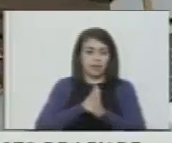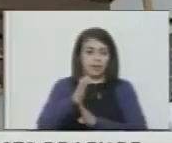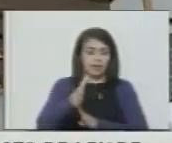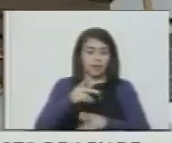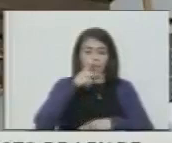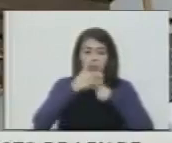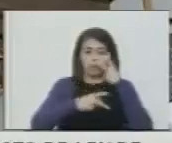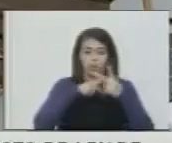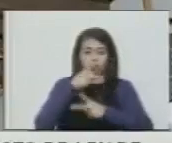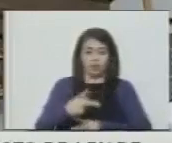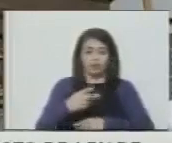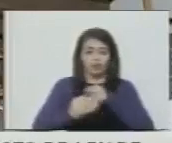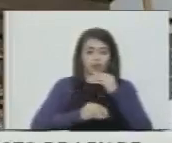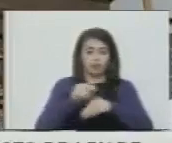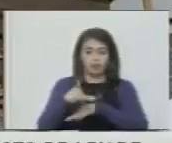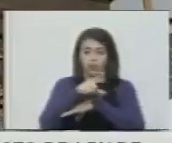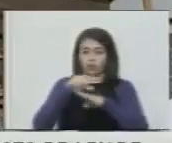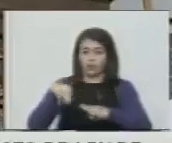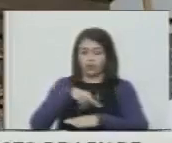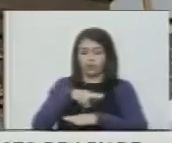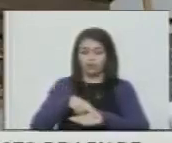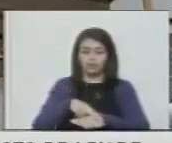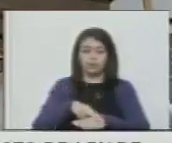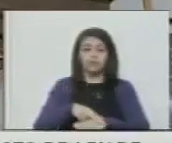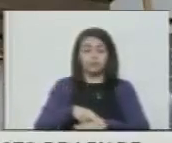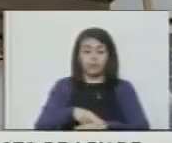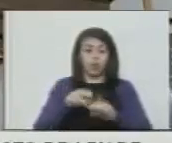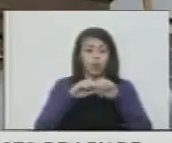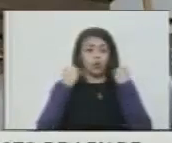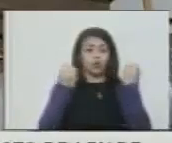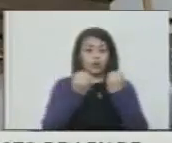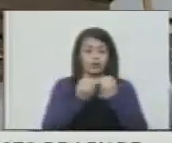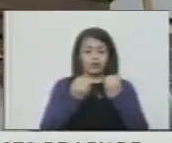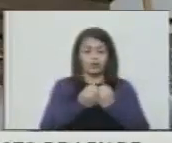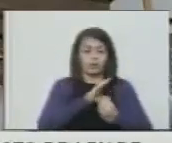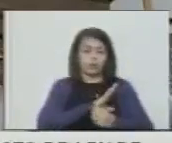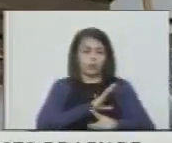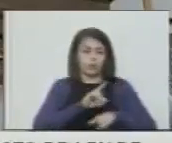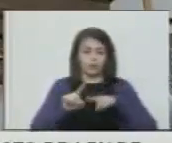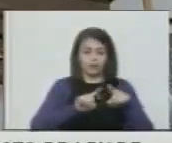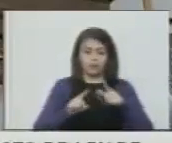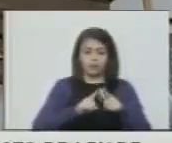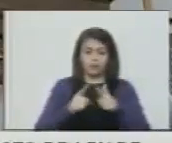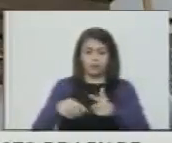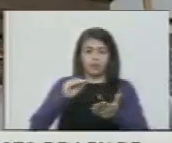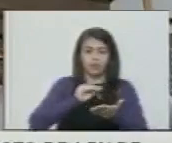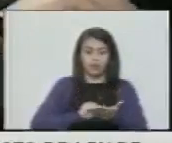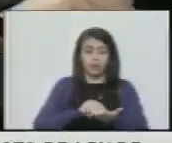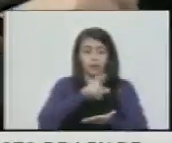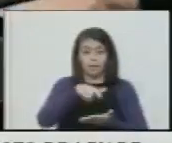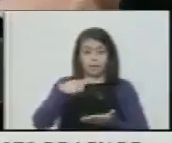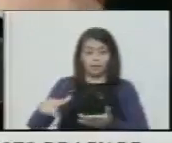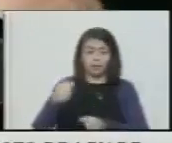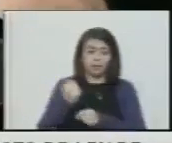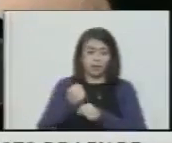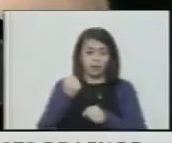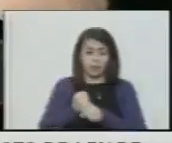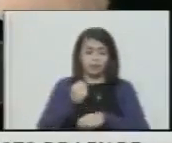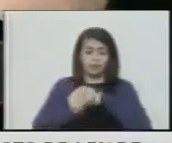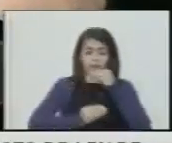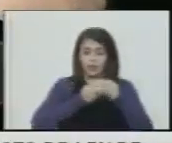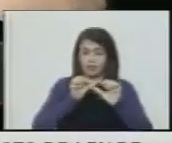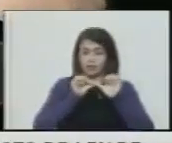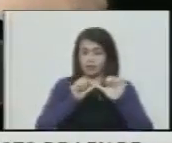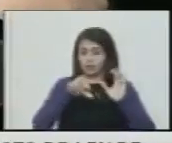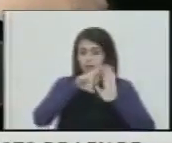lineamientos y políticas impartidas por el Ejecutivo Nacional. Su organización, autogestión, régimen de personal y funcionamiento se